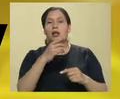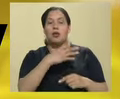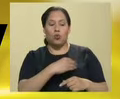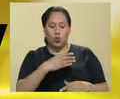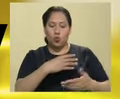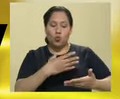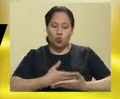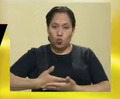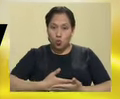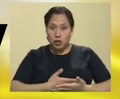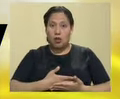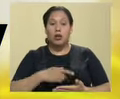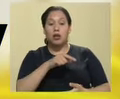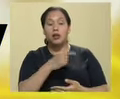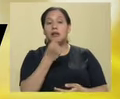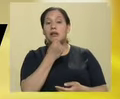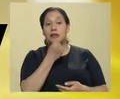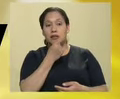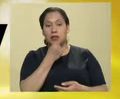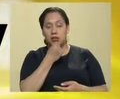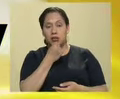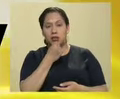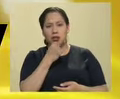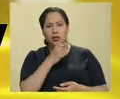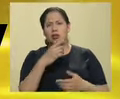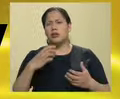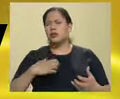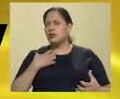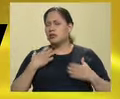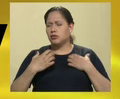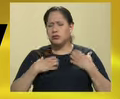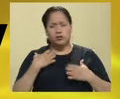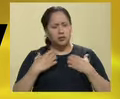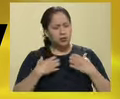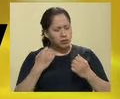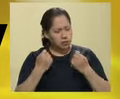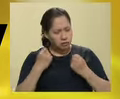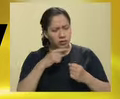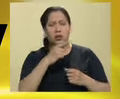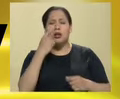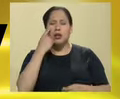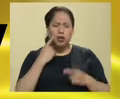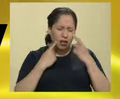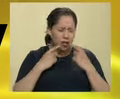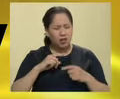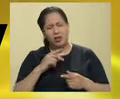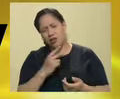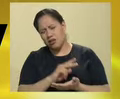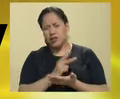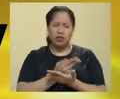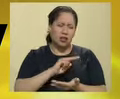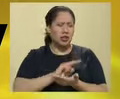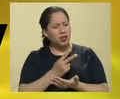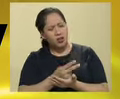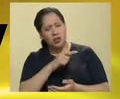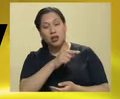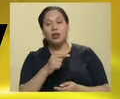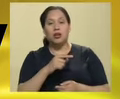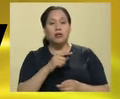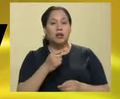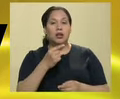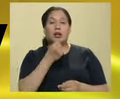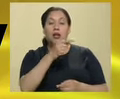son niños que están muy, pero muy irritables. Están llorones, pero es un llanto además que te